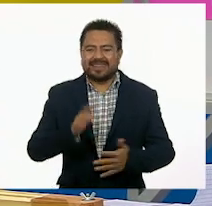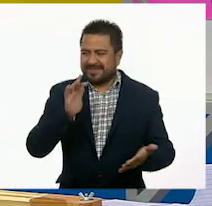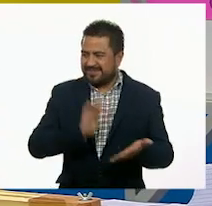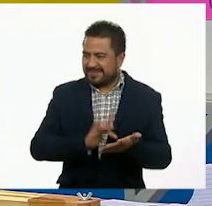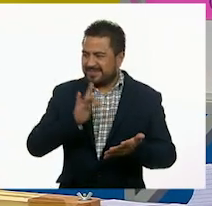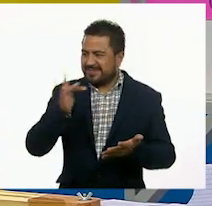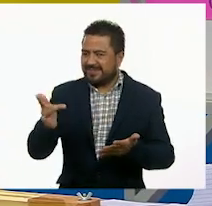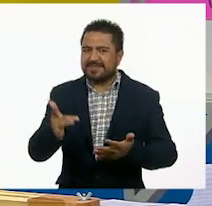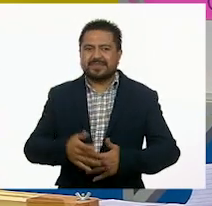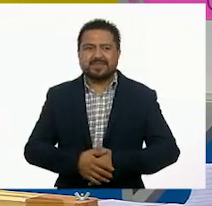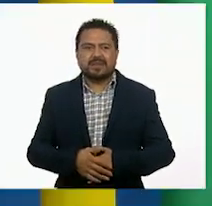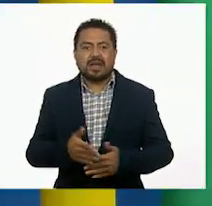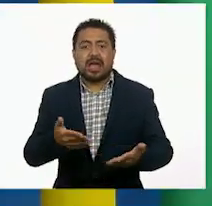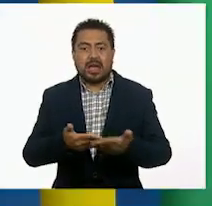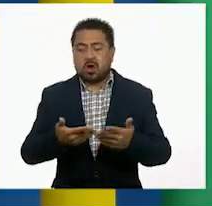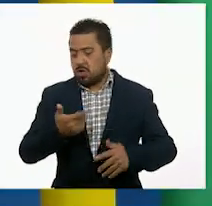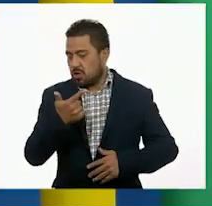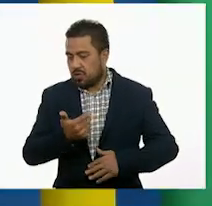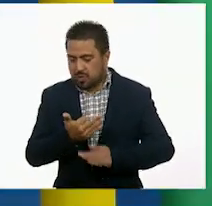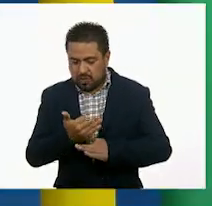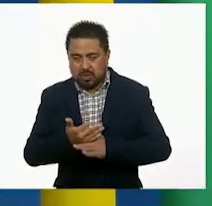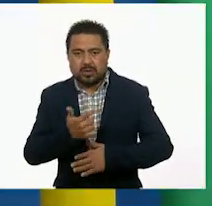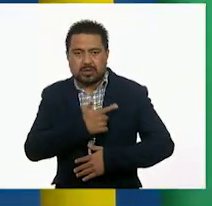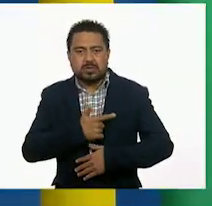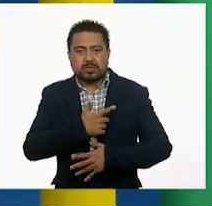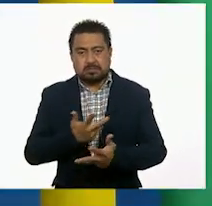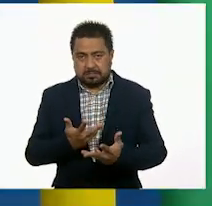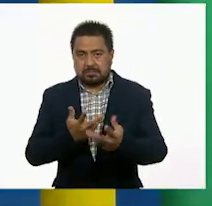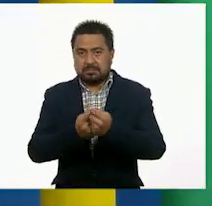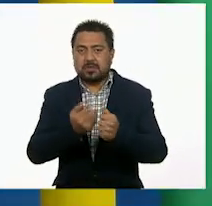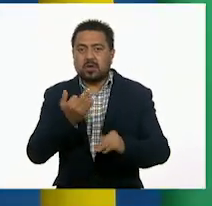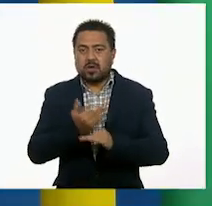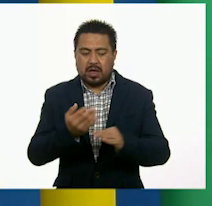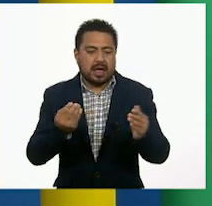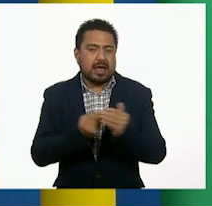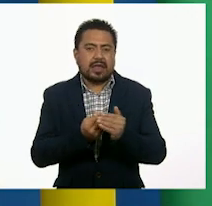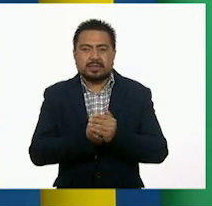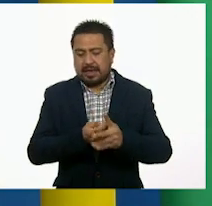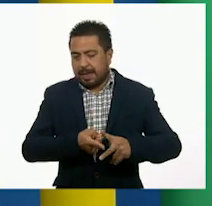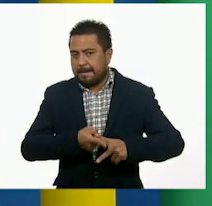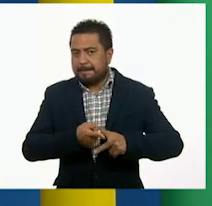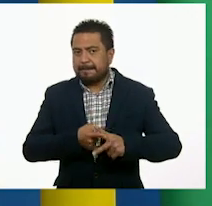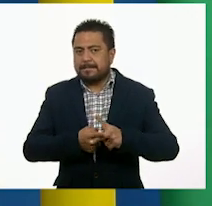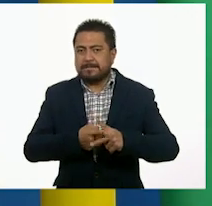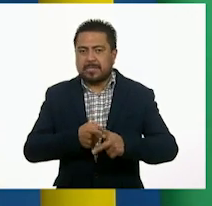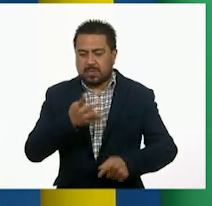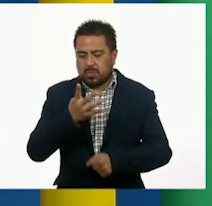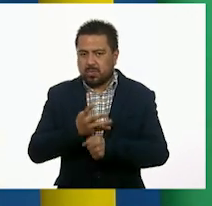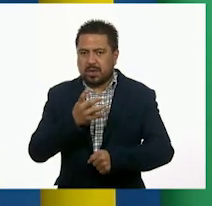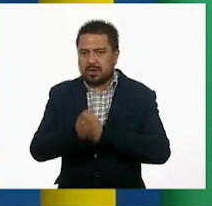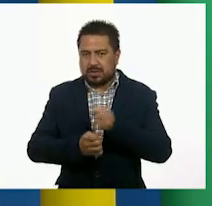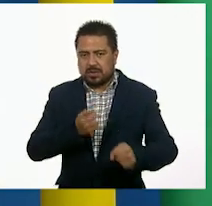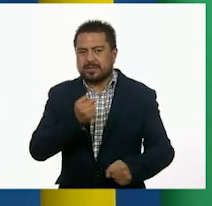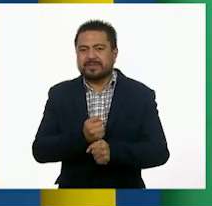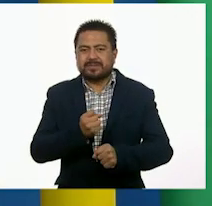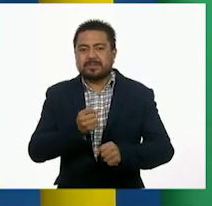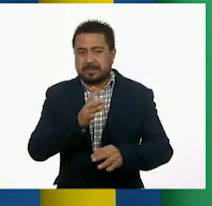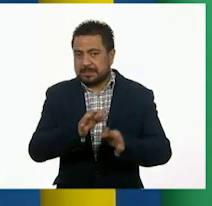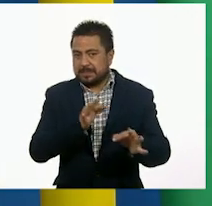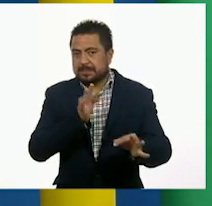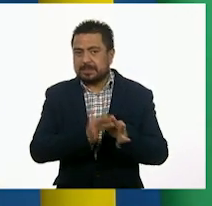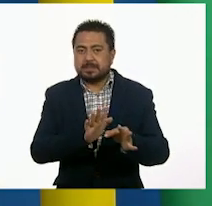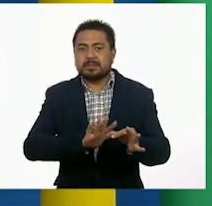Gracias. Vamos a tener el gusto de estar con ustedes en esta clase de matemáticas de cuarto grado.